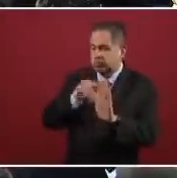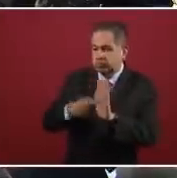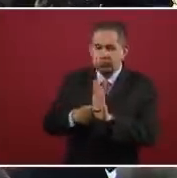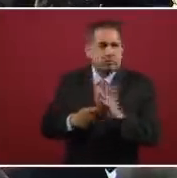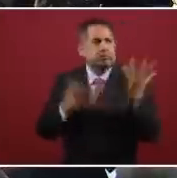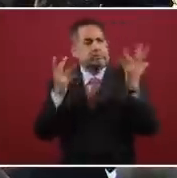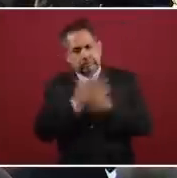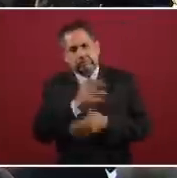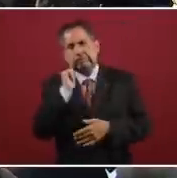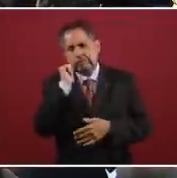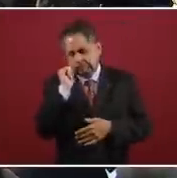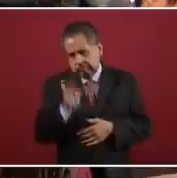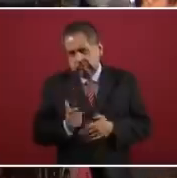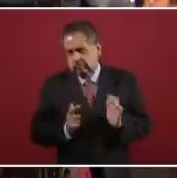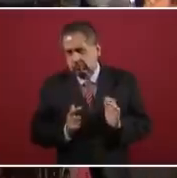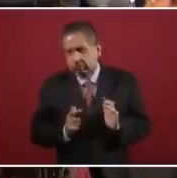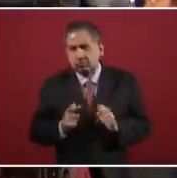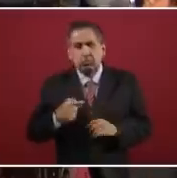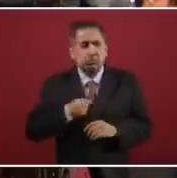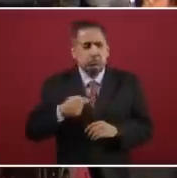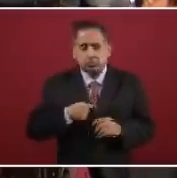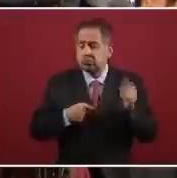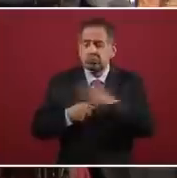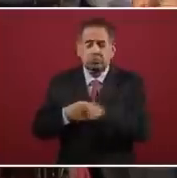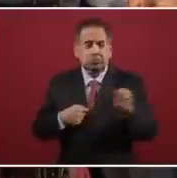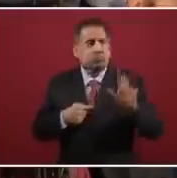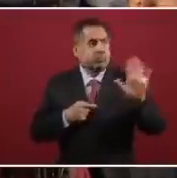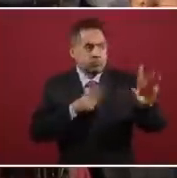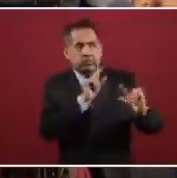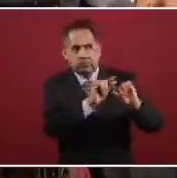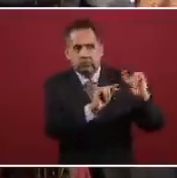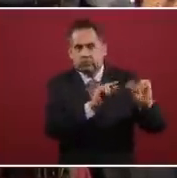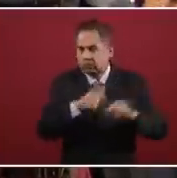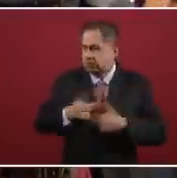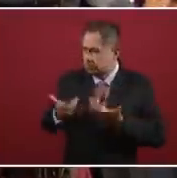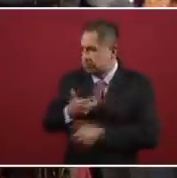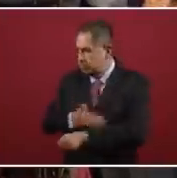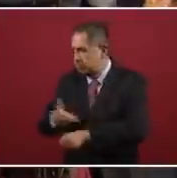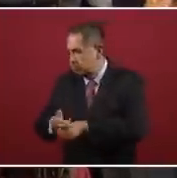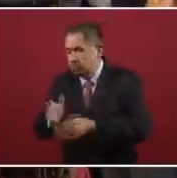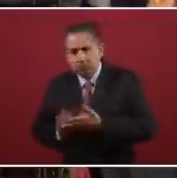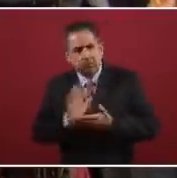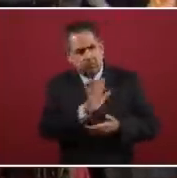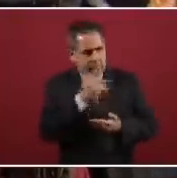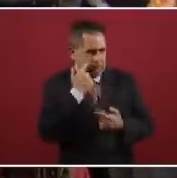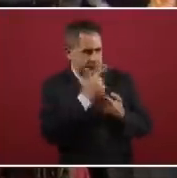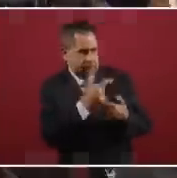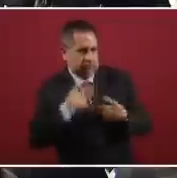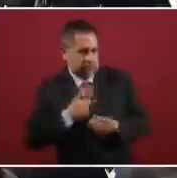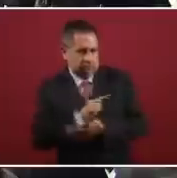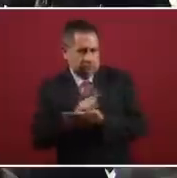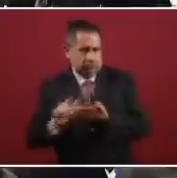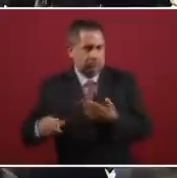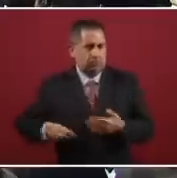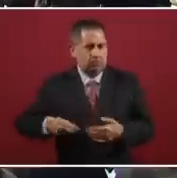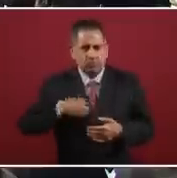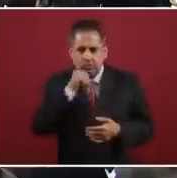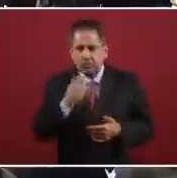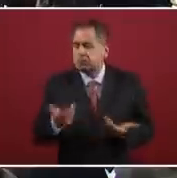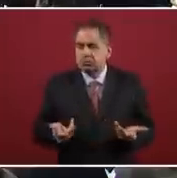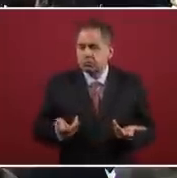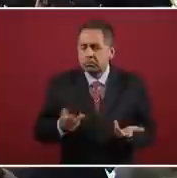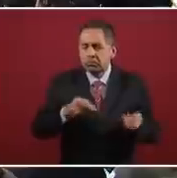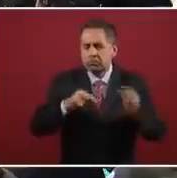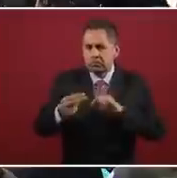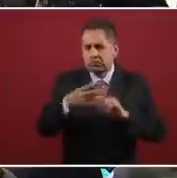una imputación, y no que sea el ciudadano el que tenga que demostrar su inocencia o que él es el que está actuando bien. Esas